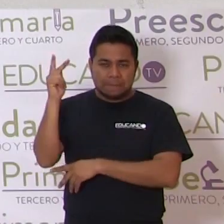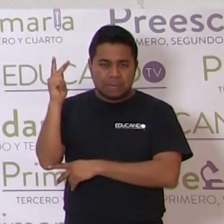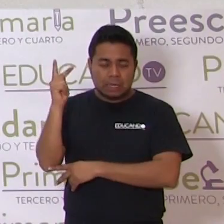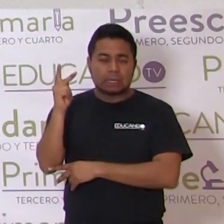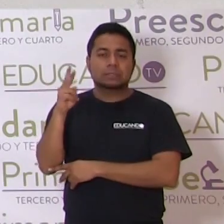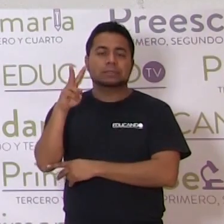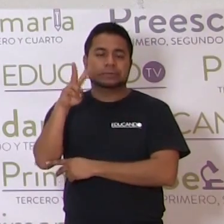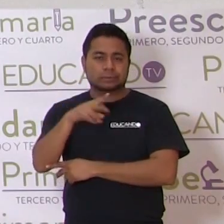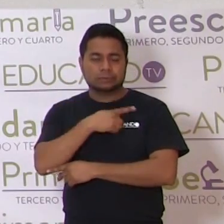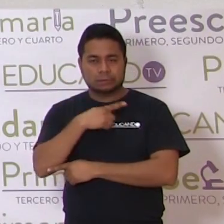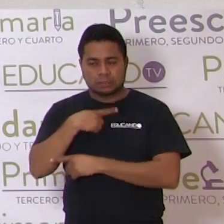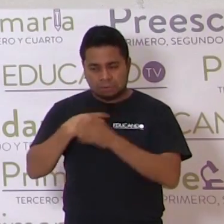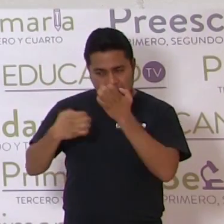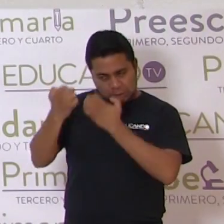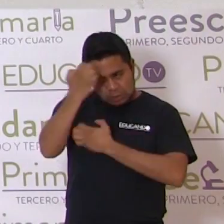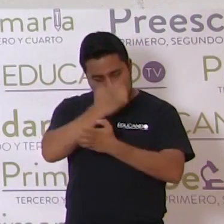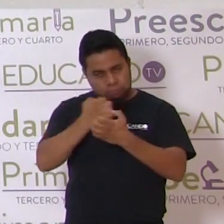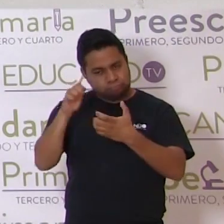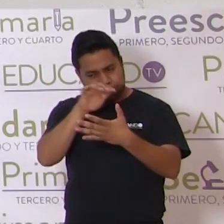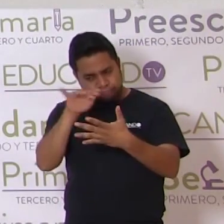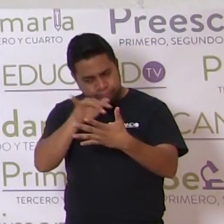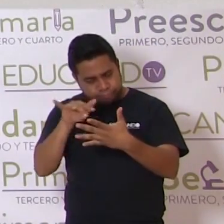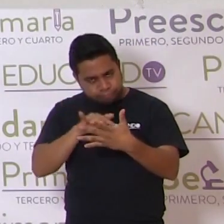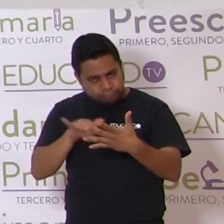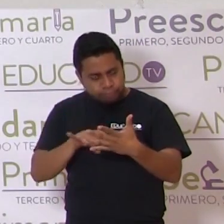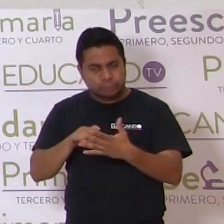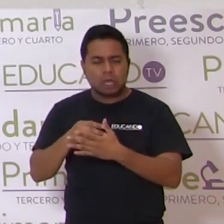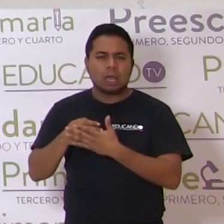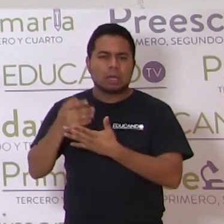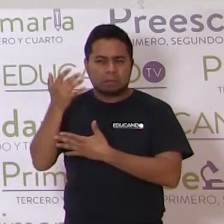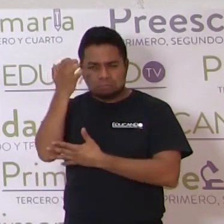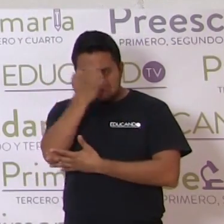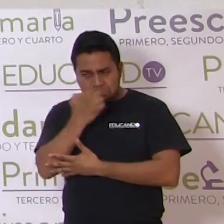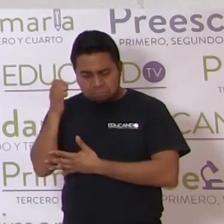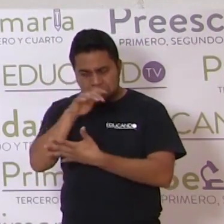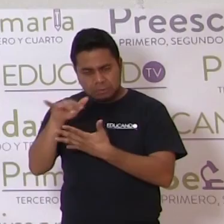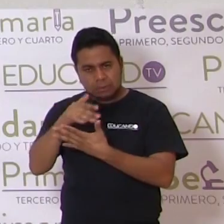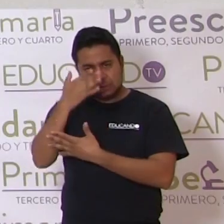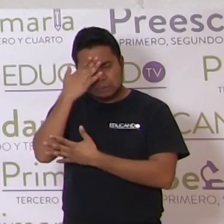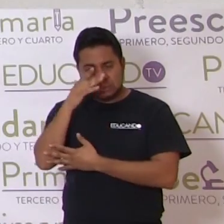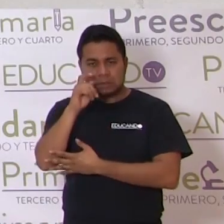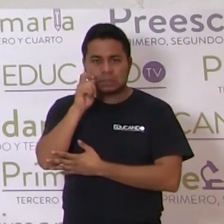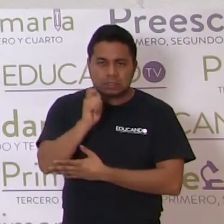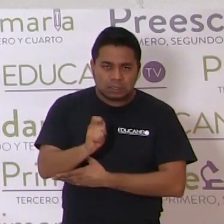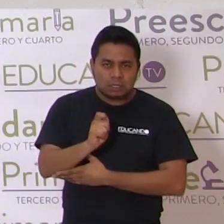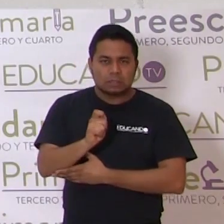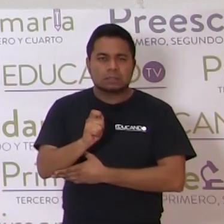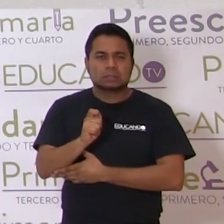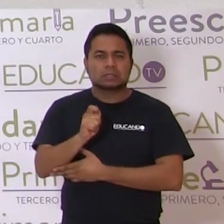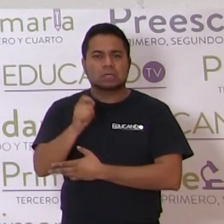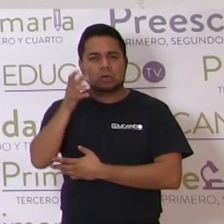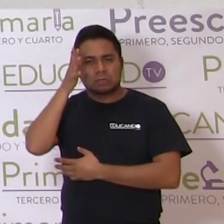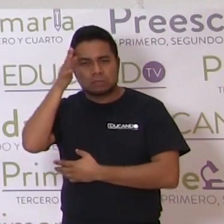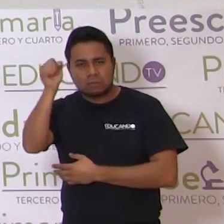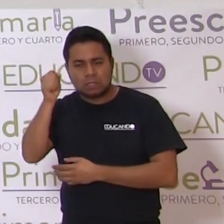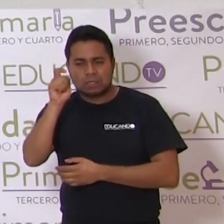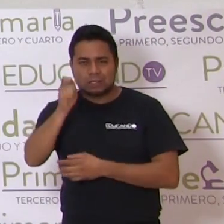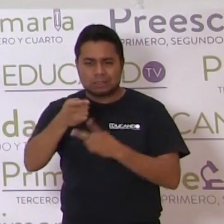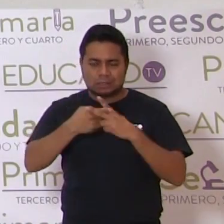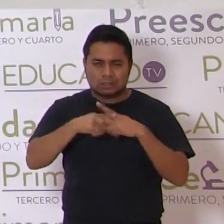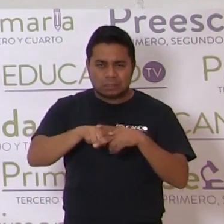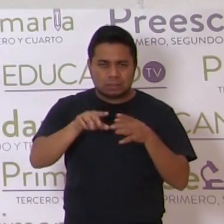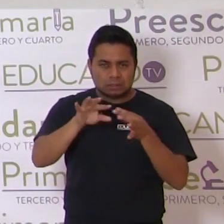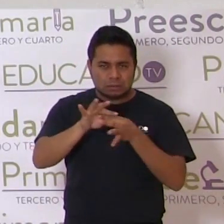tener que seguir analizando los textos, y uno va a tener que saber qué es un marco conceptual, qué es una introducción, qué es